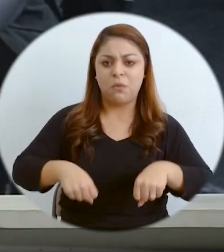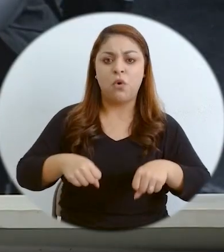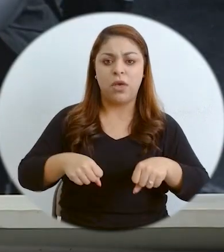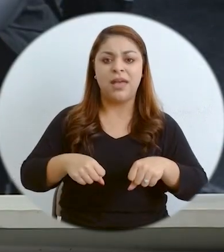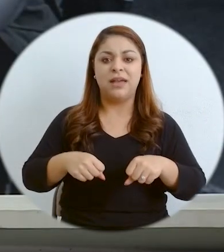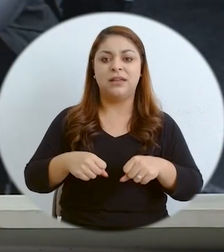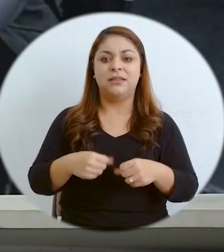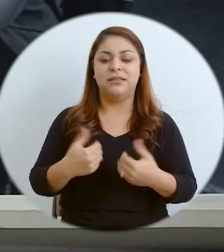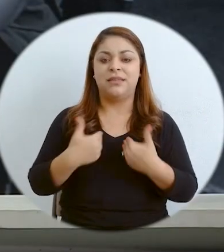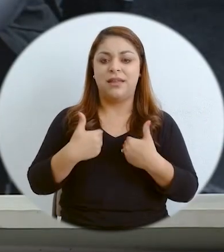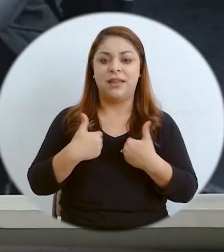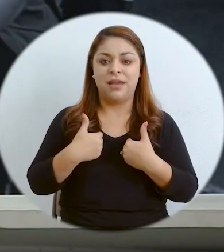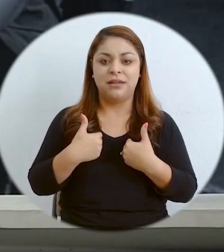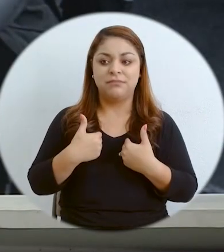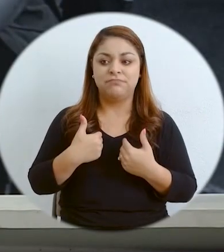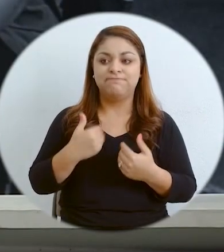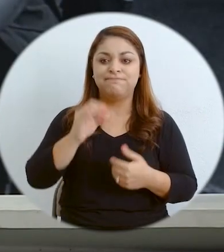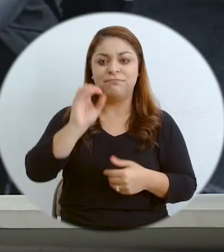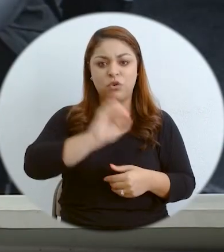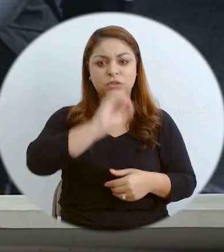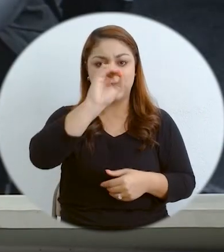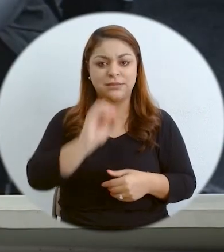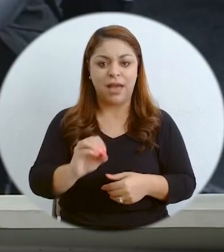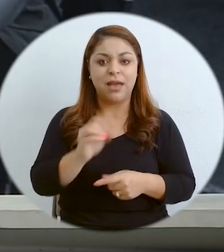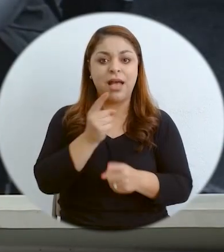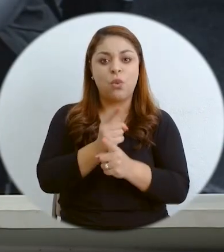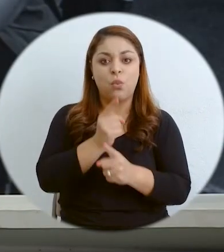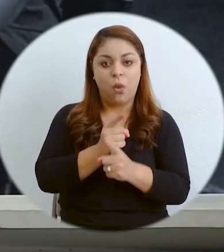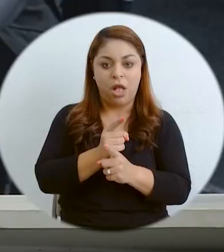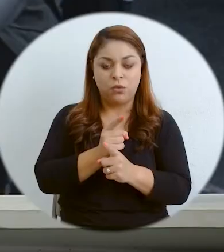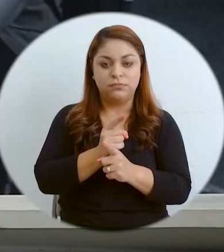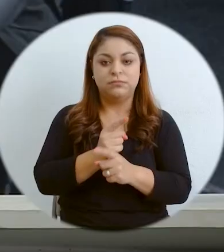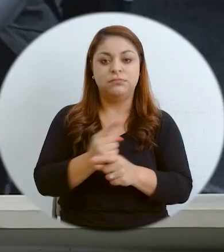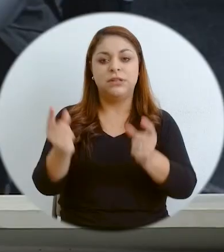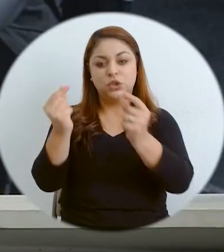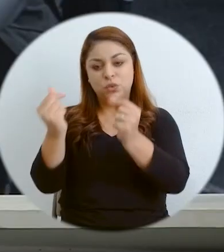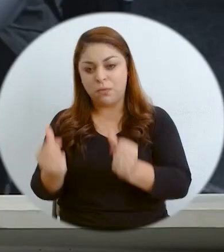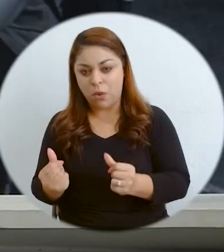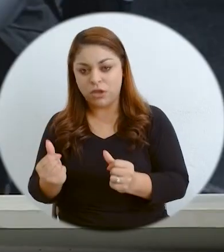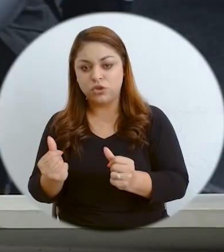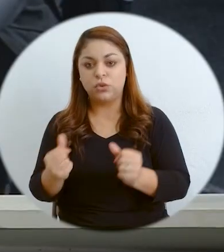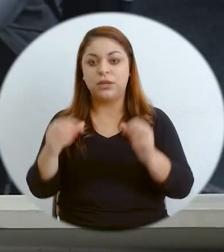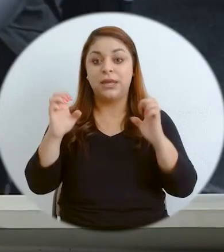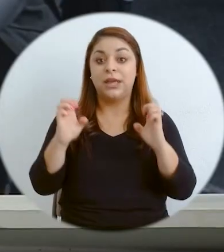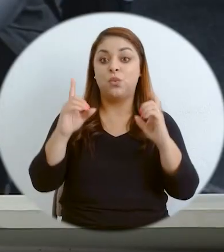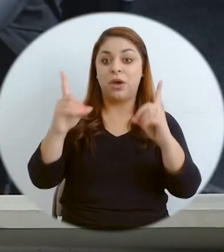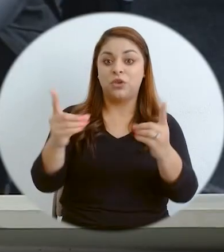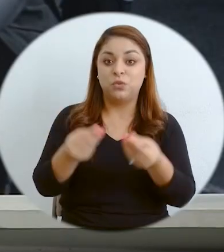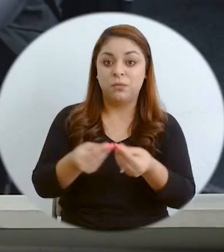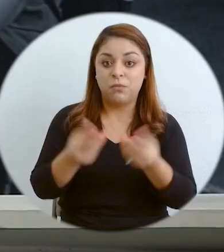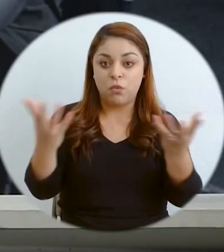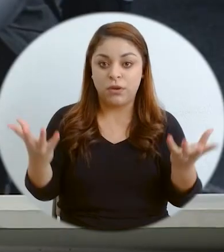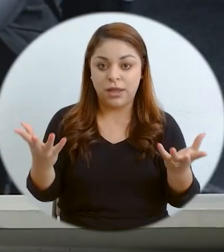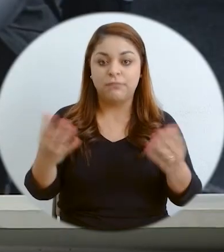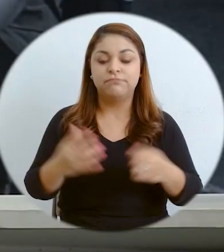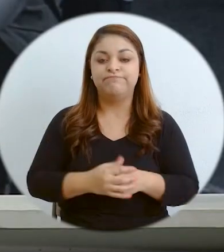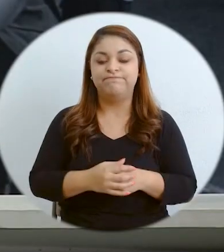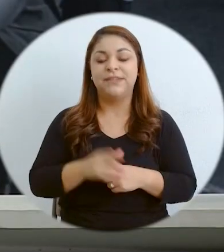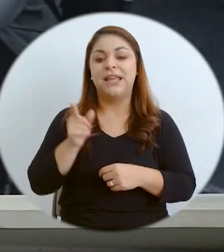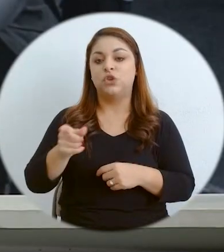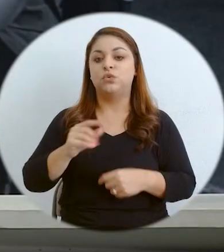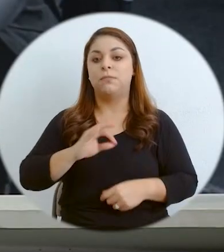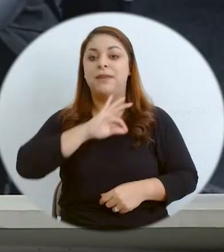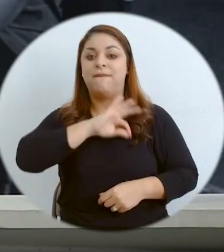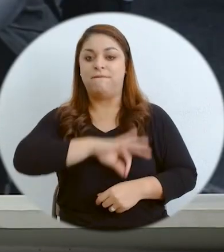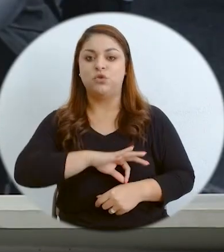poder propiciar el porcentaje adecuado en presupuesto a la educación pública